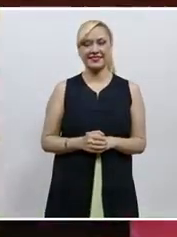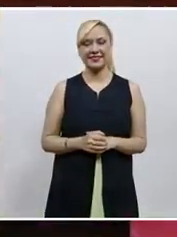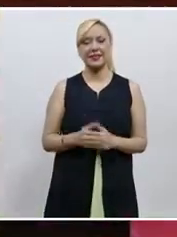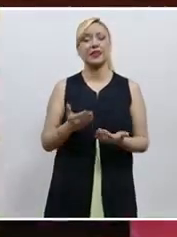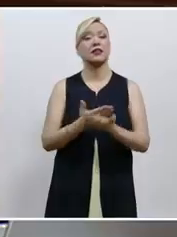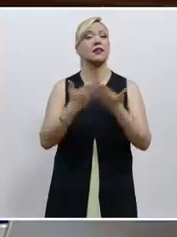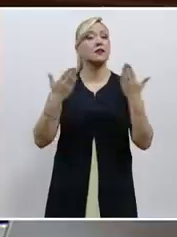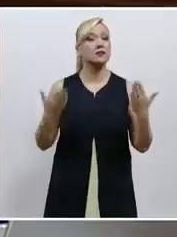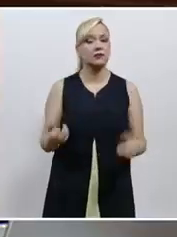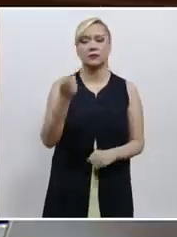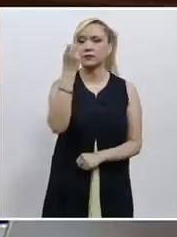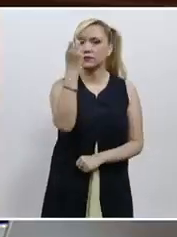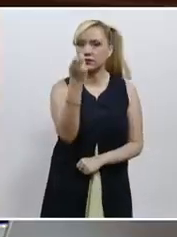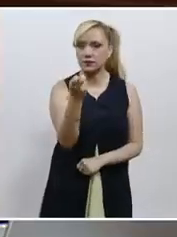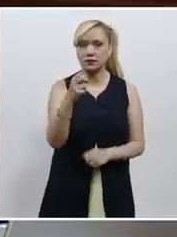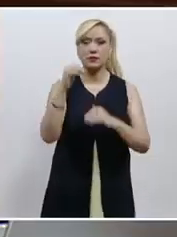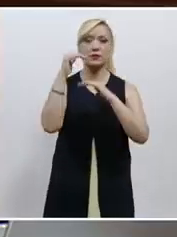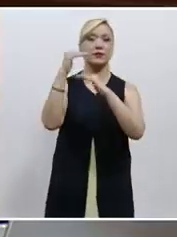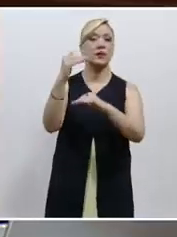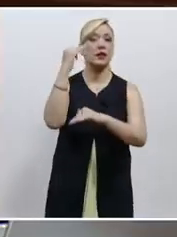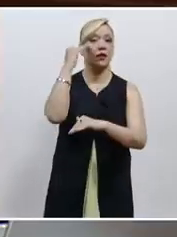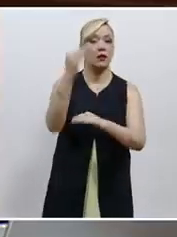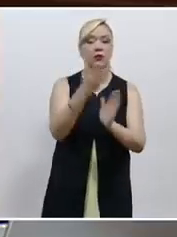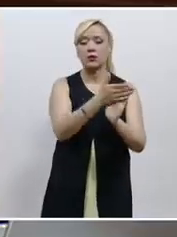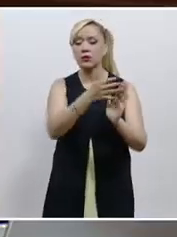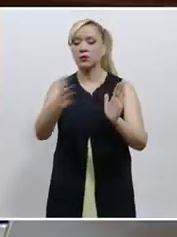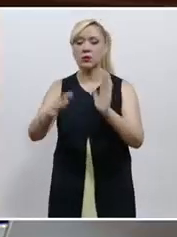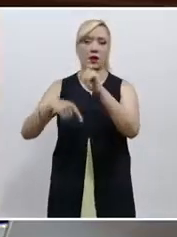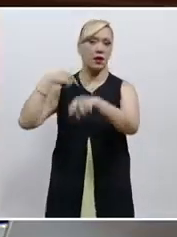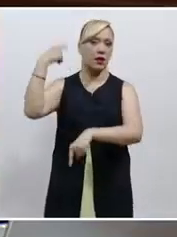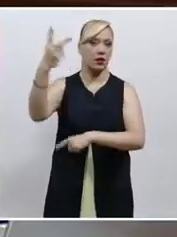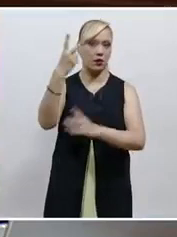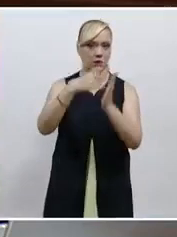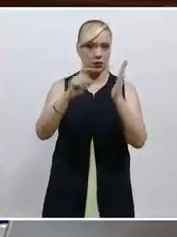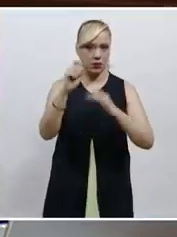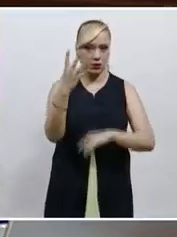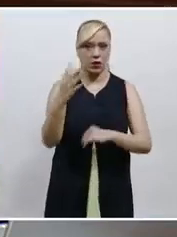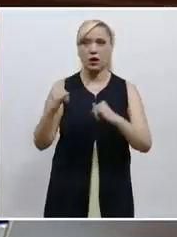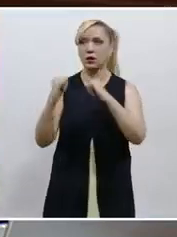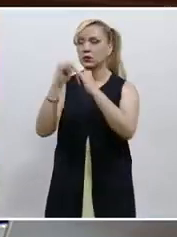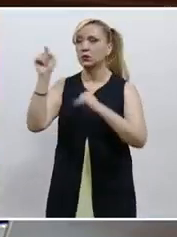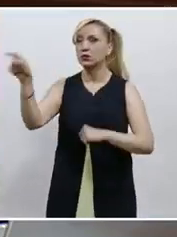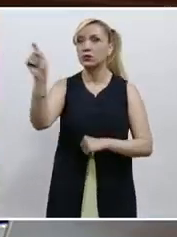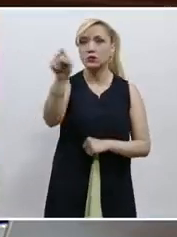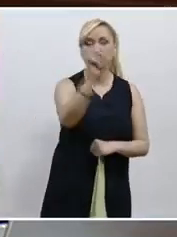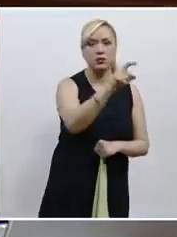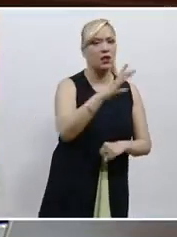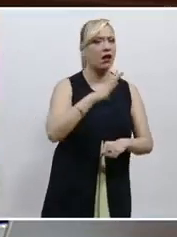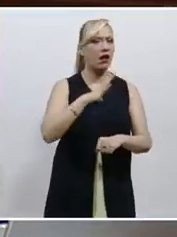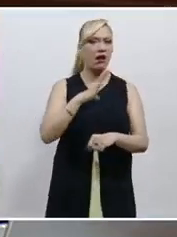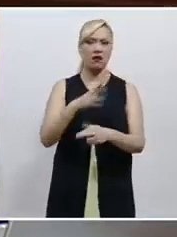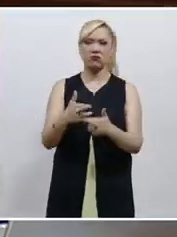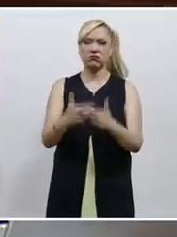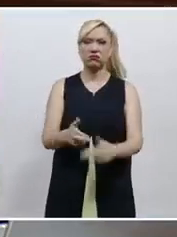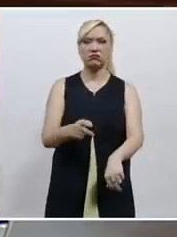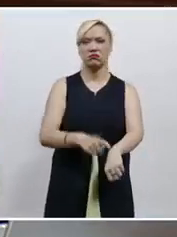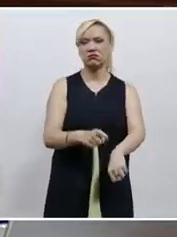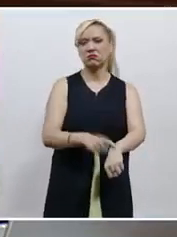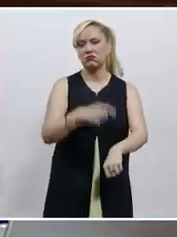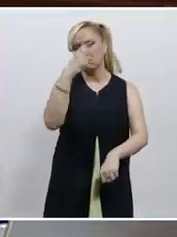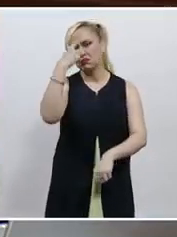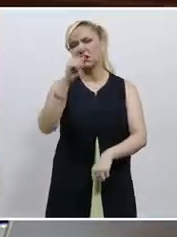De tal suerte que en ese plazo las dependencias involucradas contarán con el tiempo necesario para